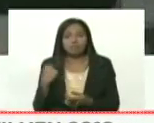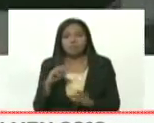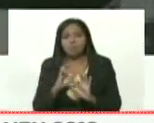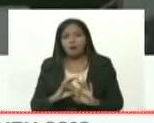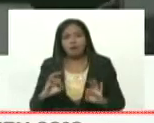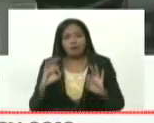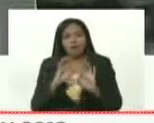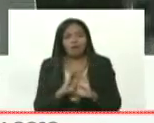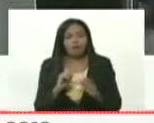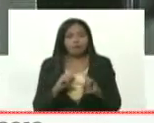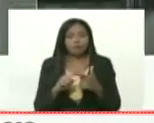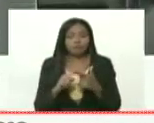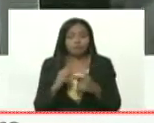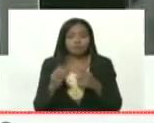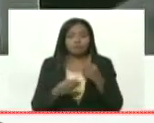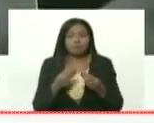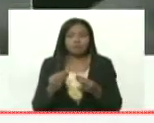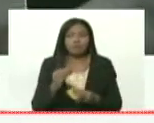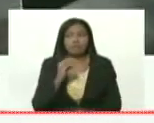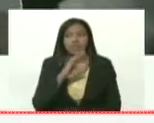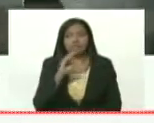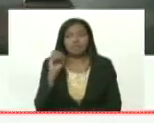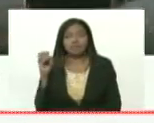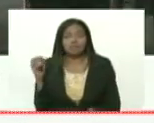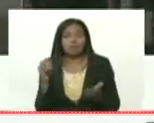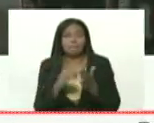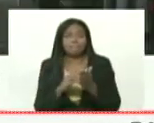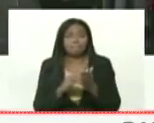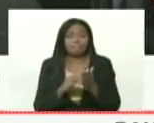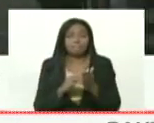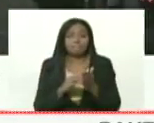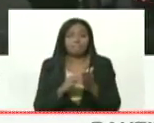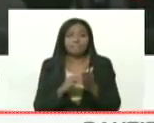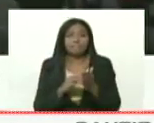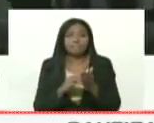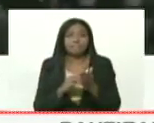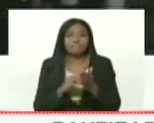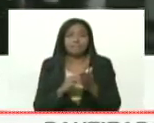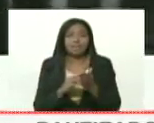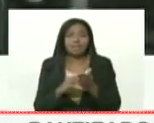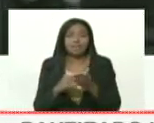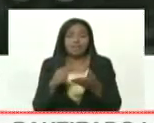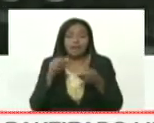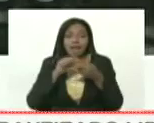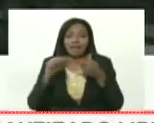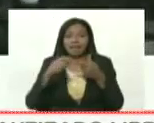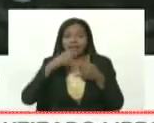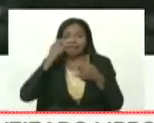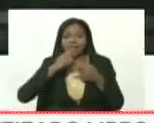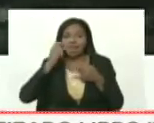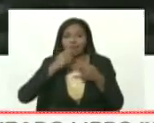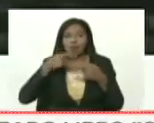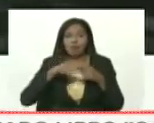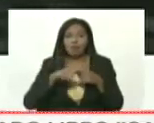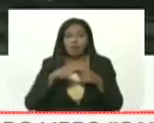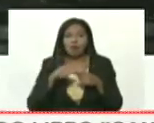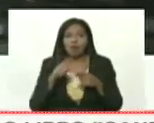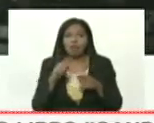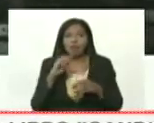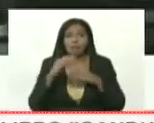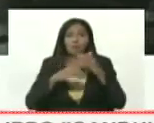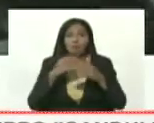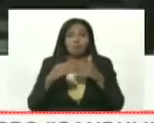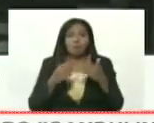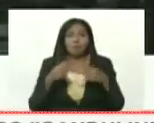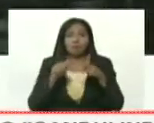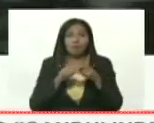ella. Esto generaría 500.000 cremas al mes. Como usted puede ver, ya va llenando.